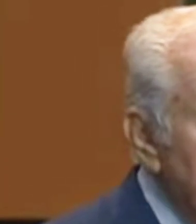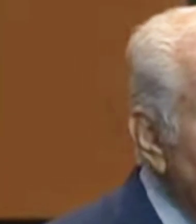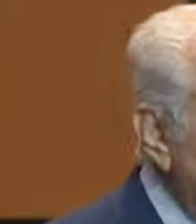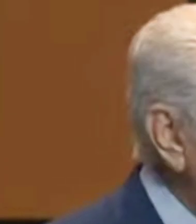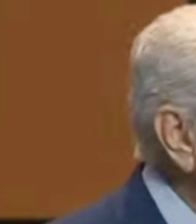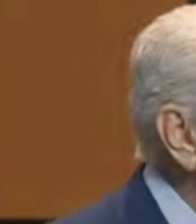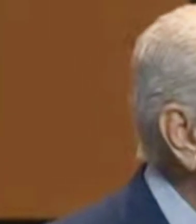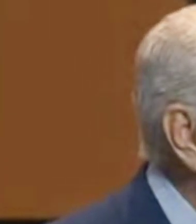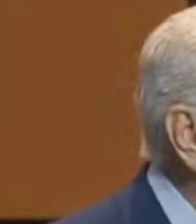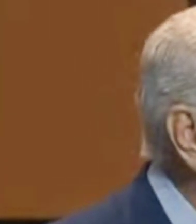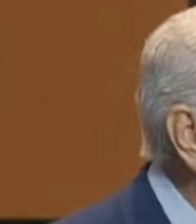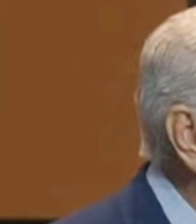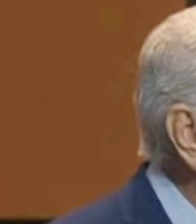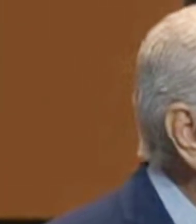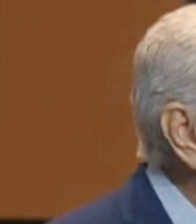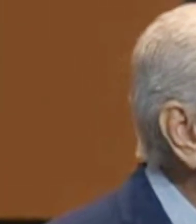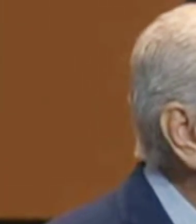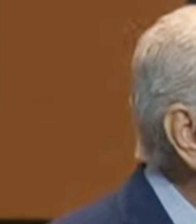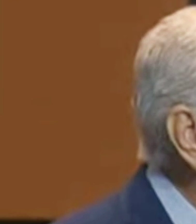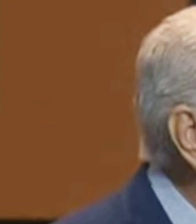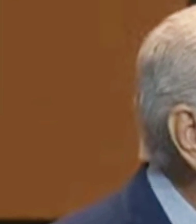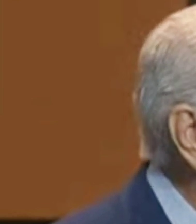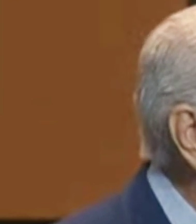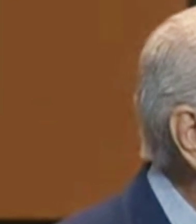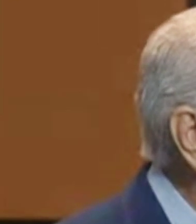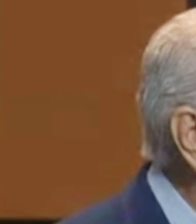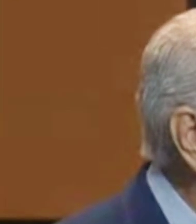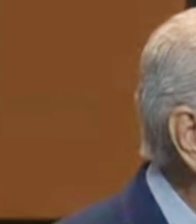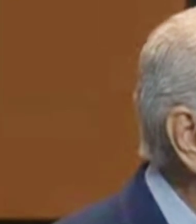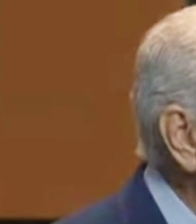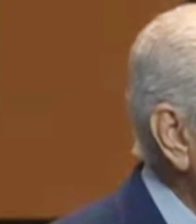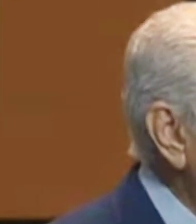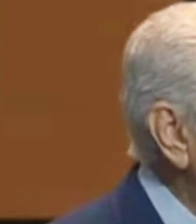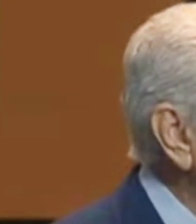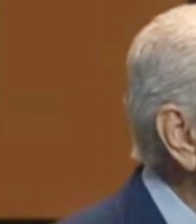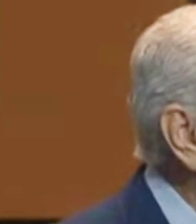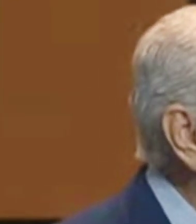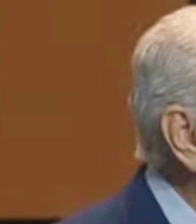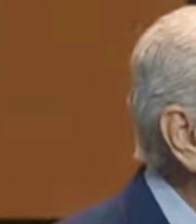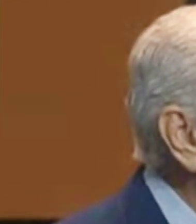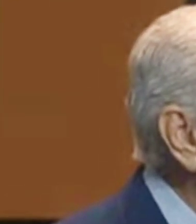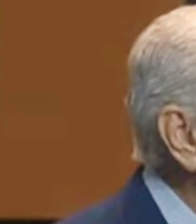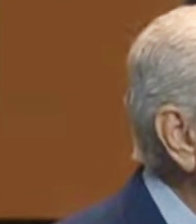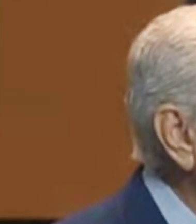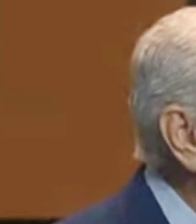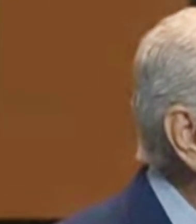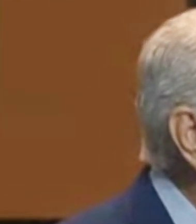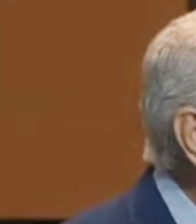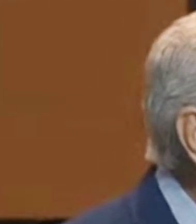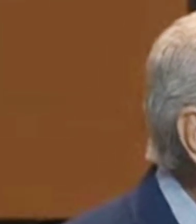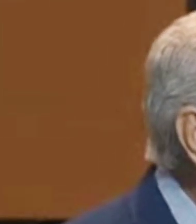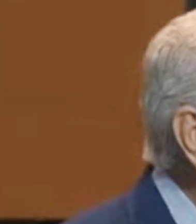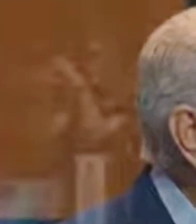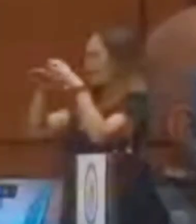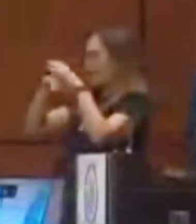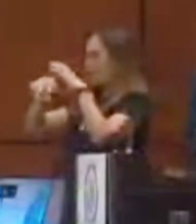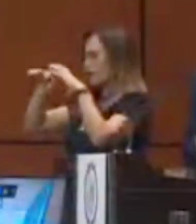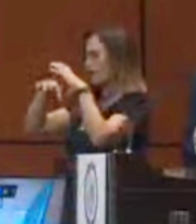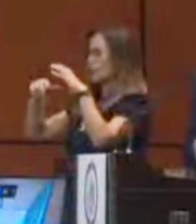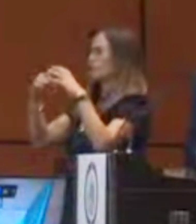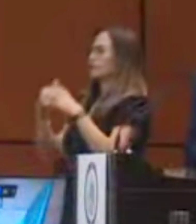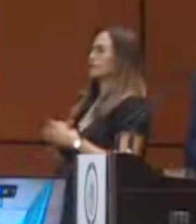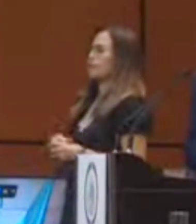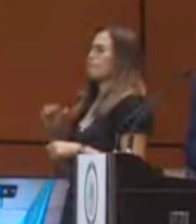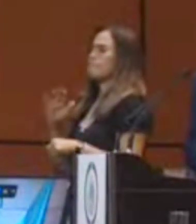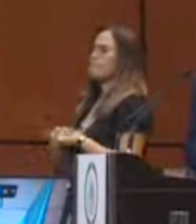casi nunca la base del cráneo. Es lo que menos se mueve en la evolución humana. Y sin embargo nos da una cavidad de la hipófisis mucho